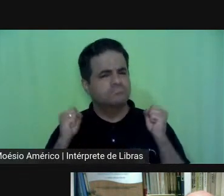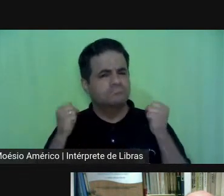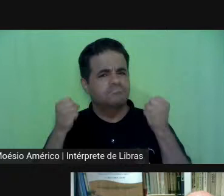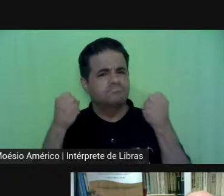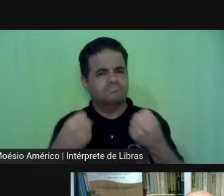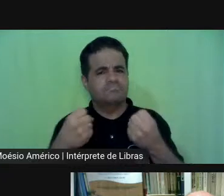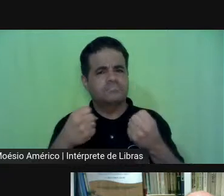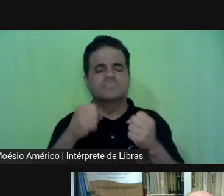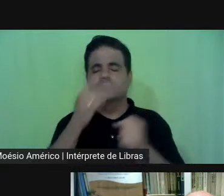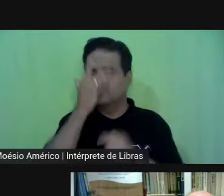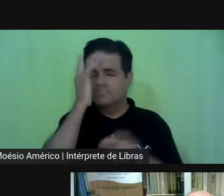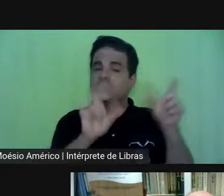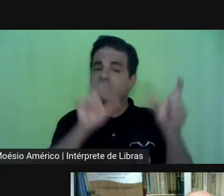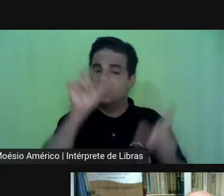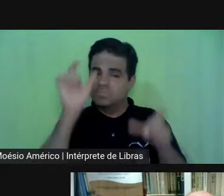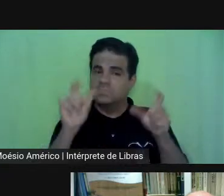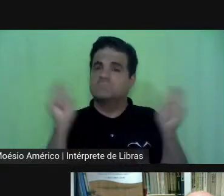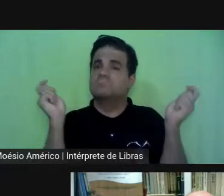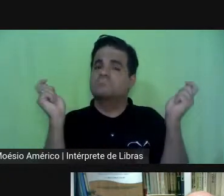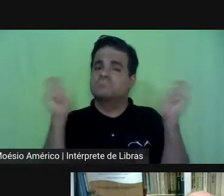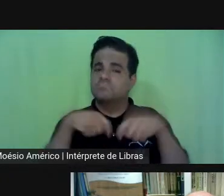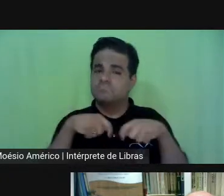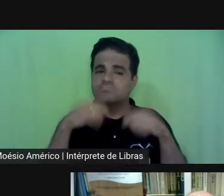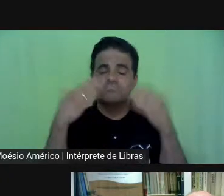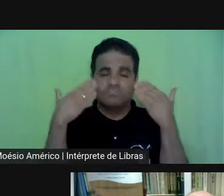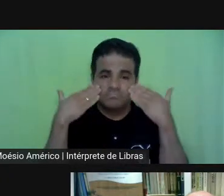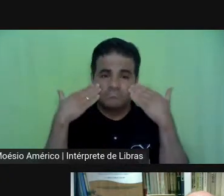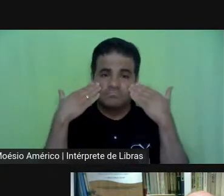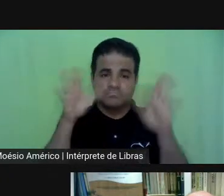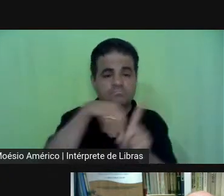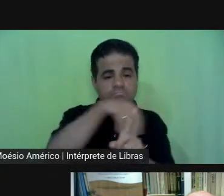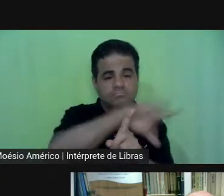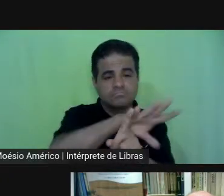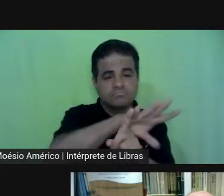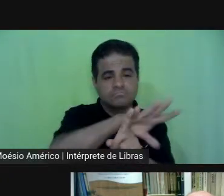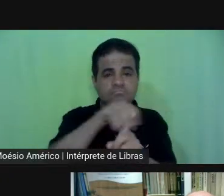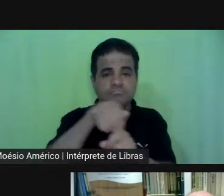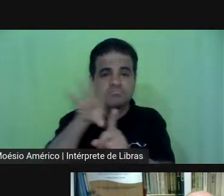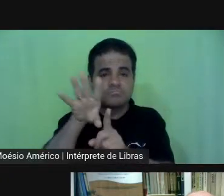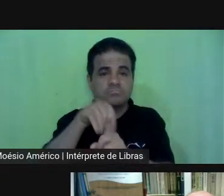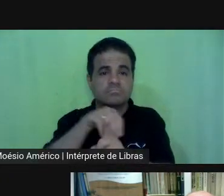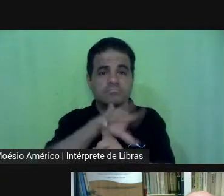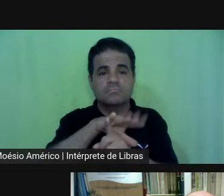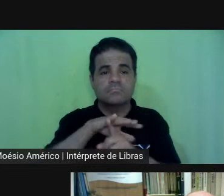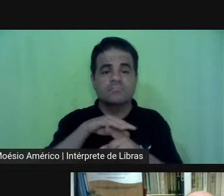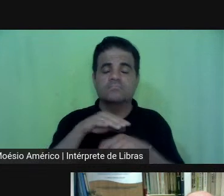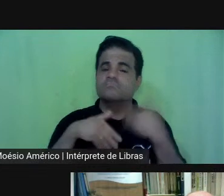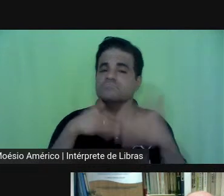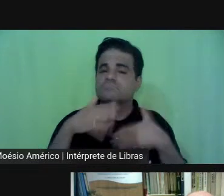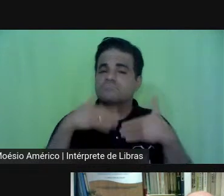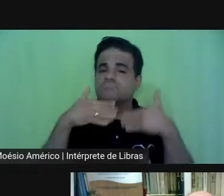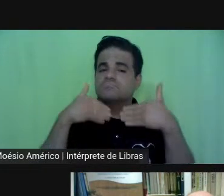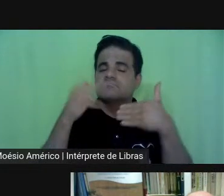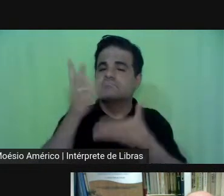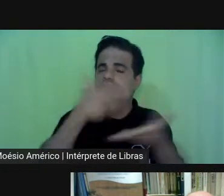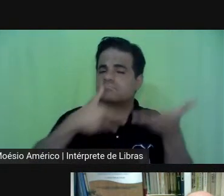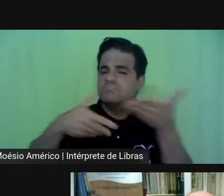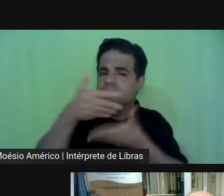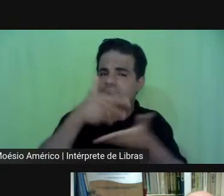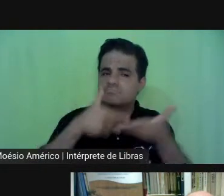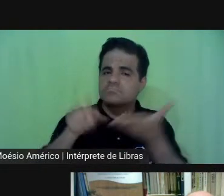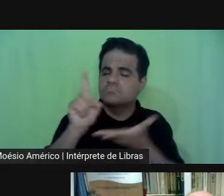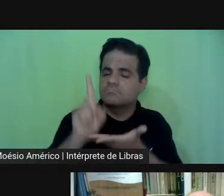del ser humano de poder expresar mediante globos teológico a su relación con dios